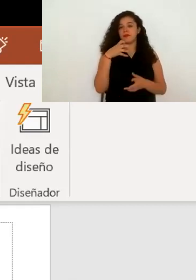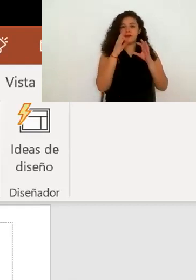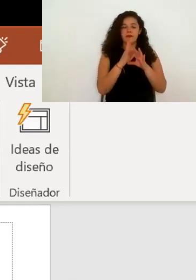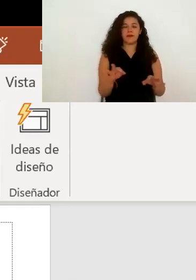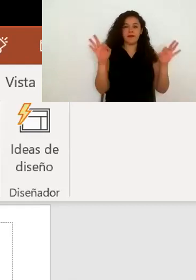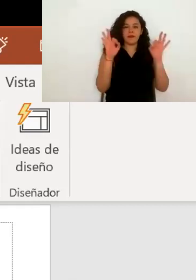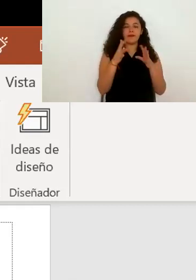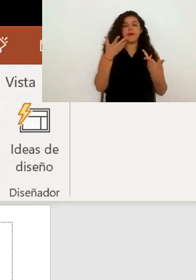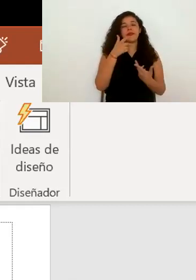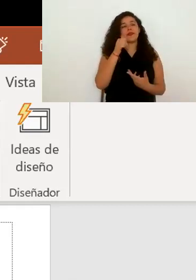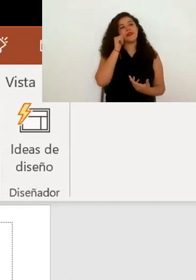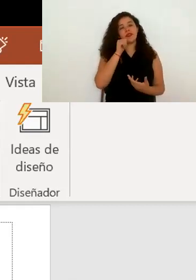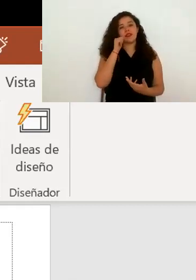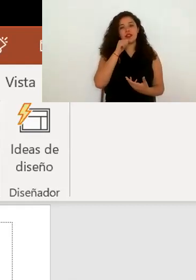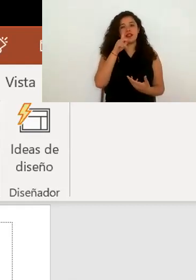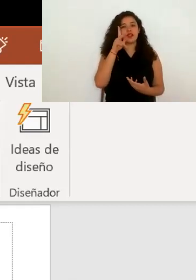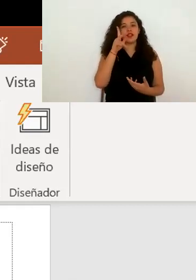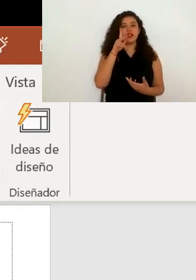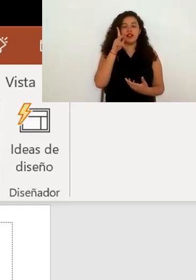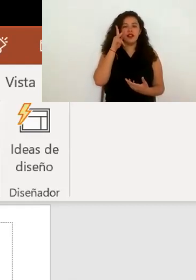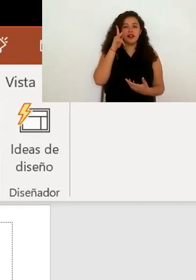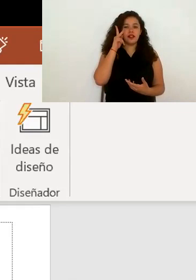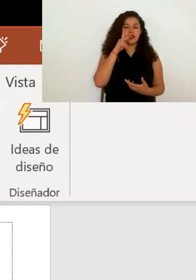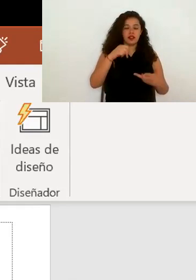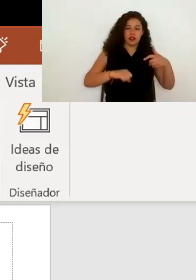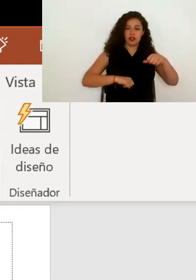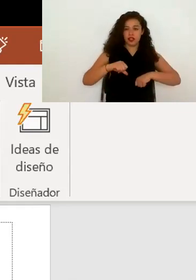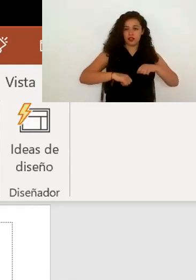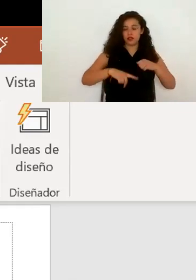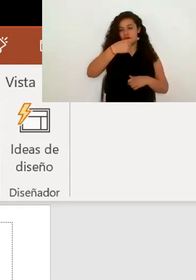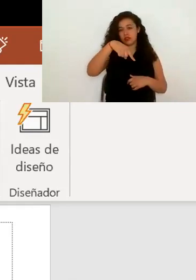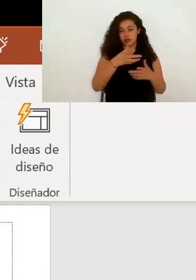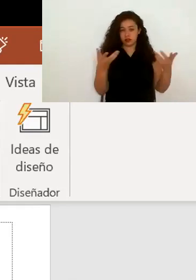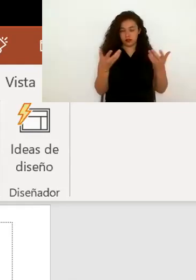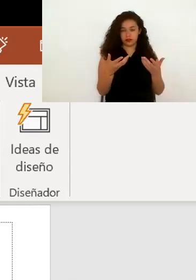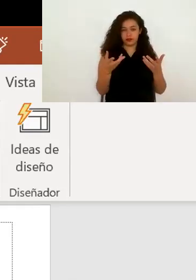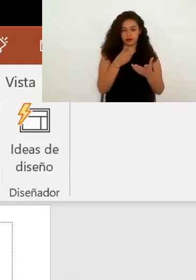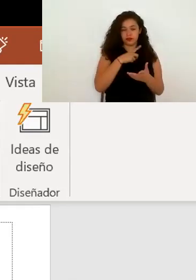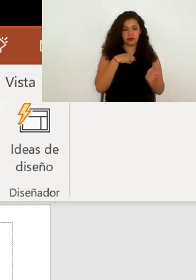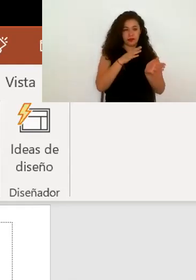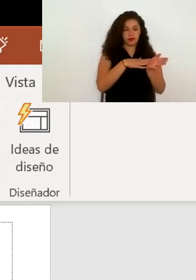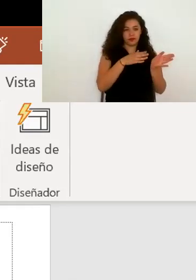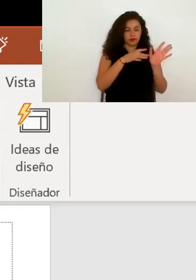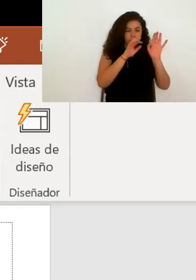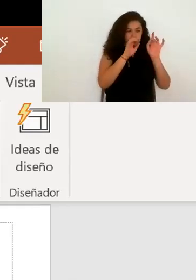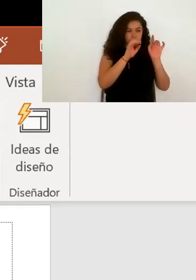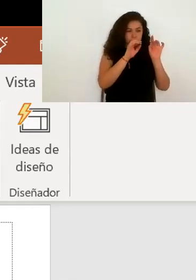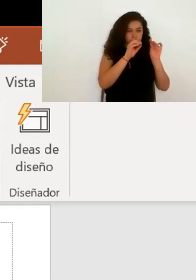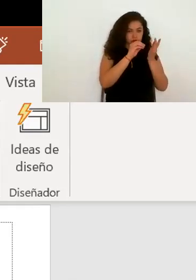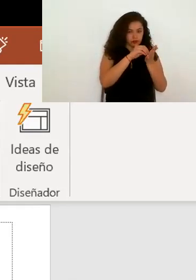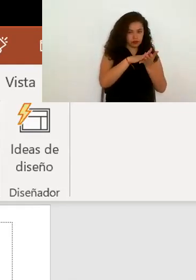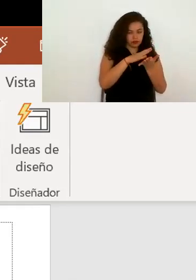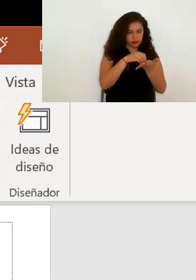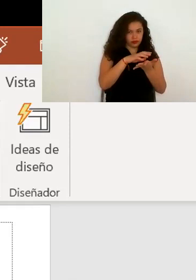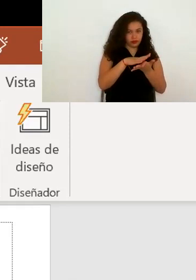las evidencias, las actividades que ustedes desempeñan, pues se documenten porque es parte de